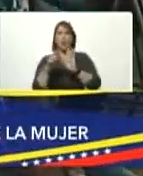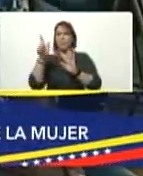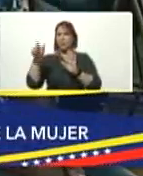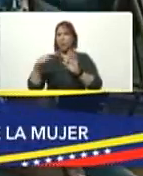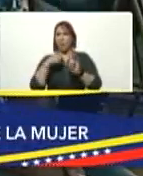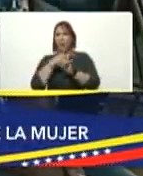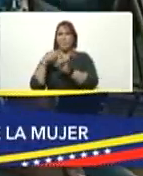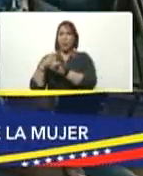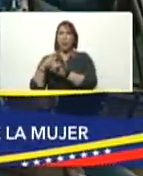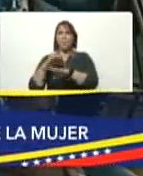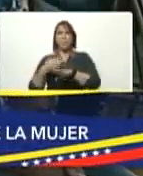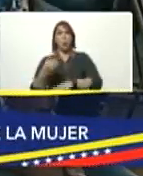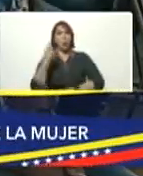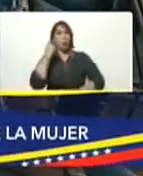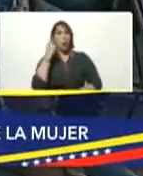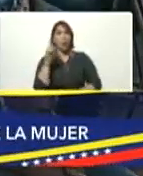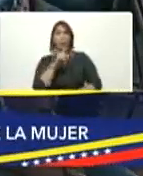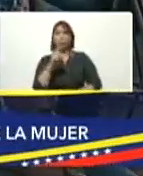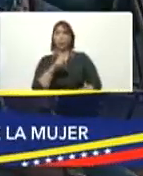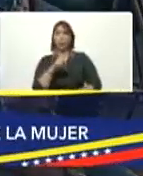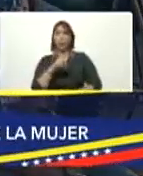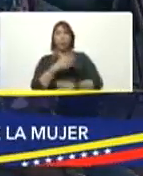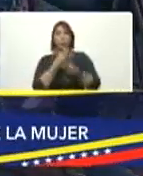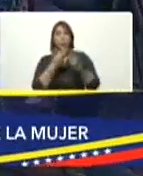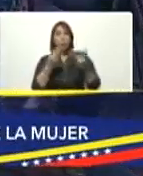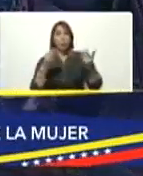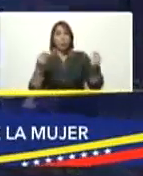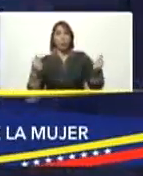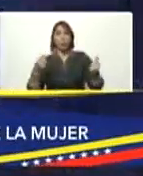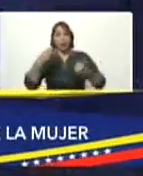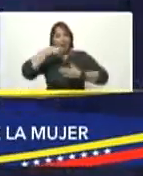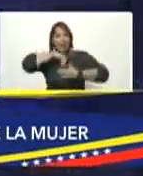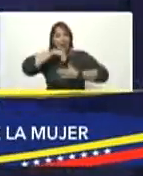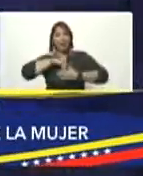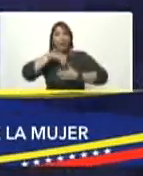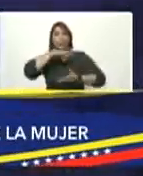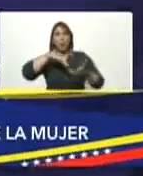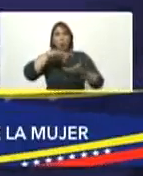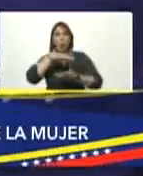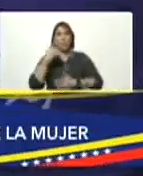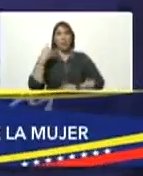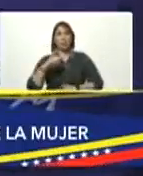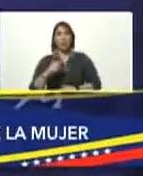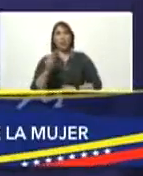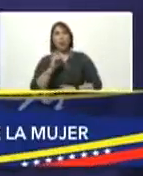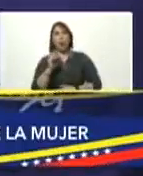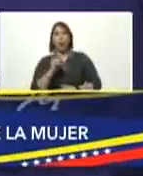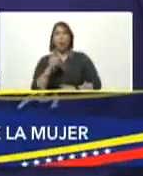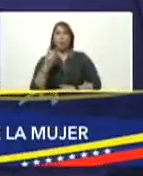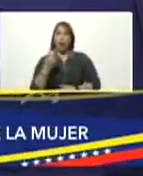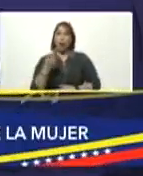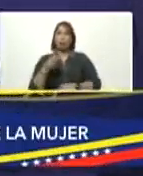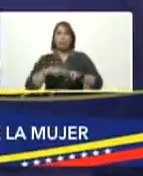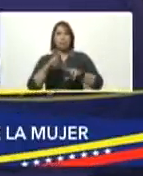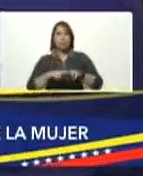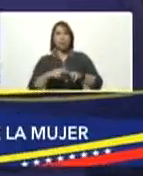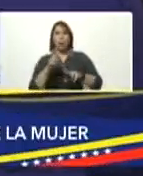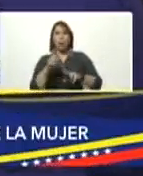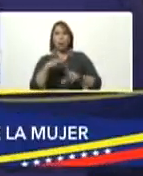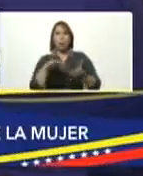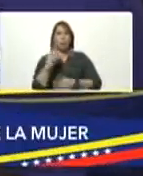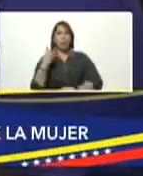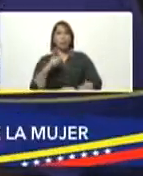porque si la mujer no sana interiormente el problema que tiene y sus carencias de infancia y el problema que viene de causa del hogar, la